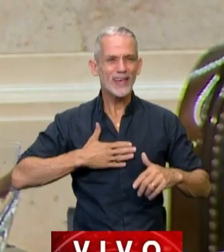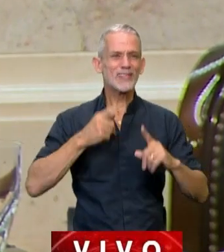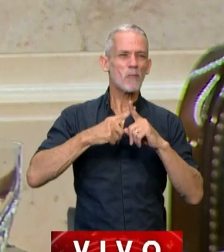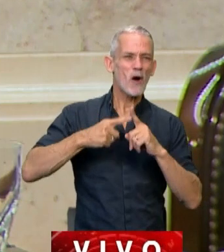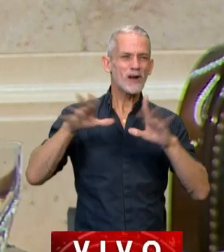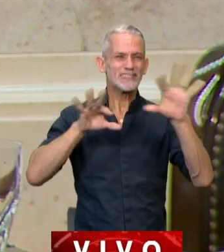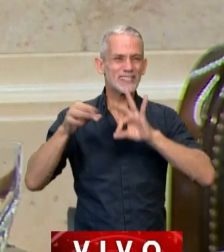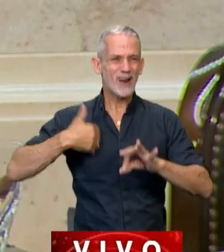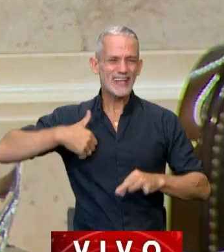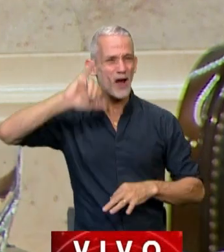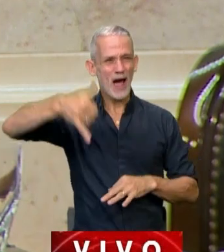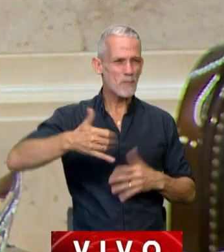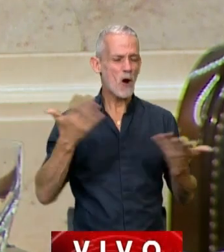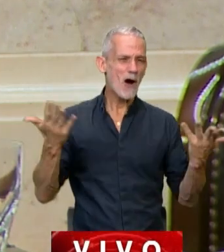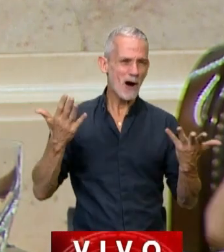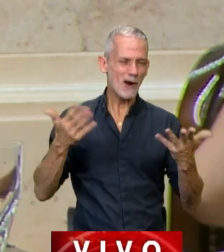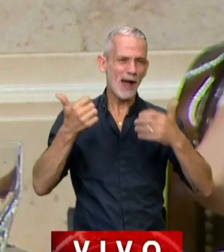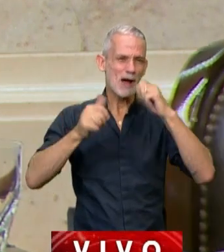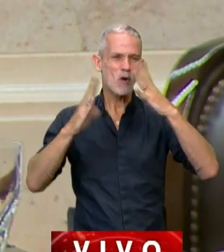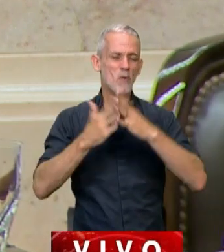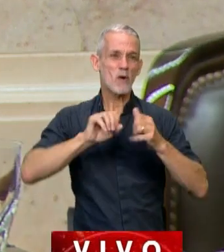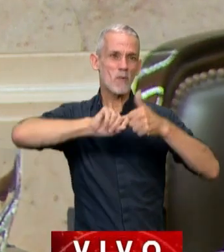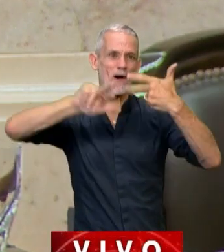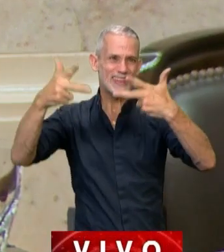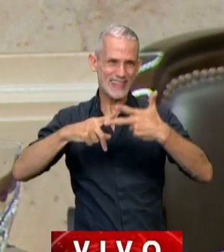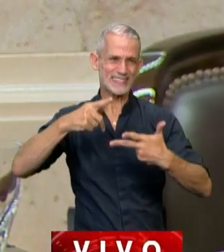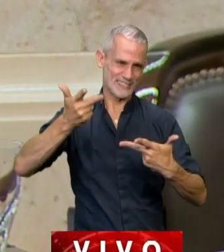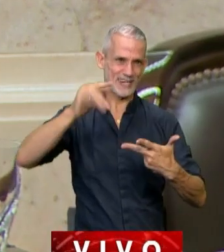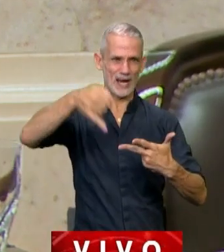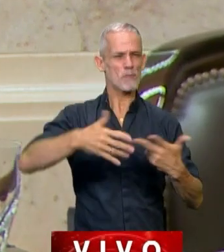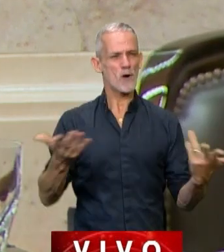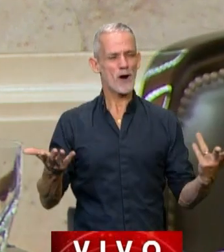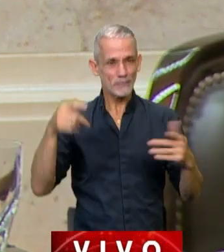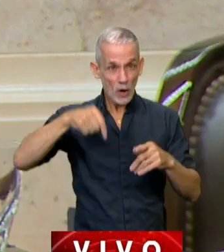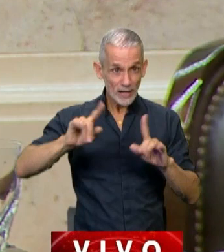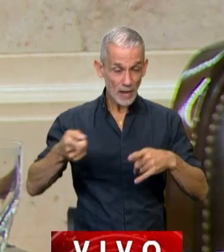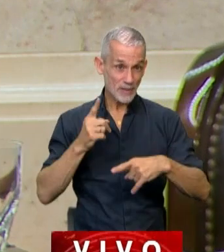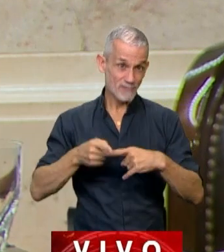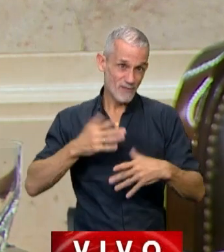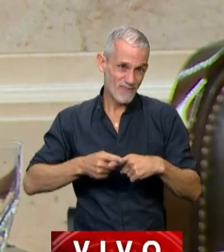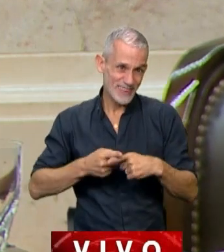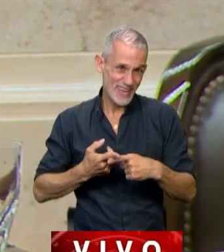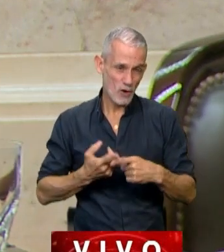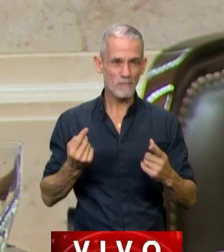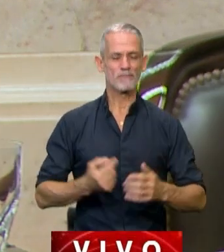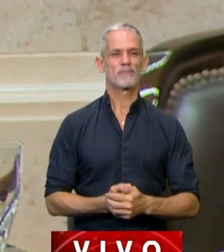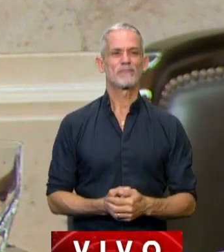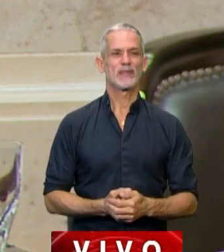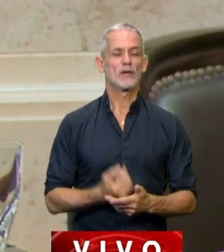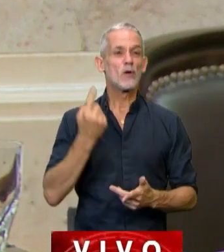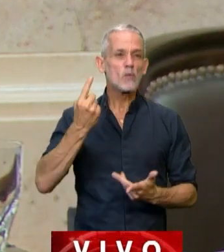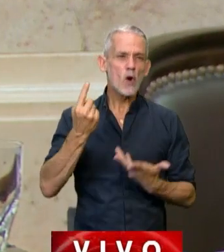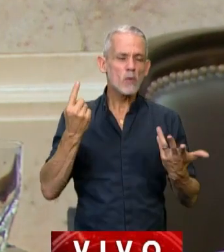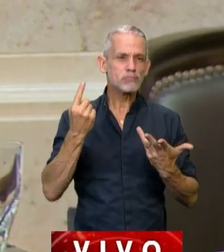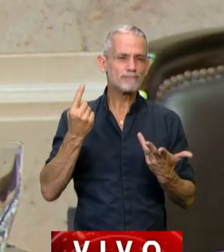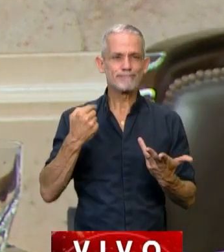triunfo de la selección de esta tercera conquista mundial, hoy también lo están festejando. Uno de ellos,